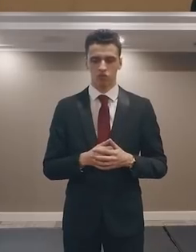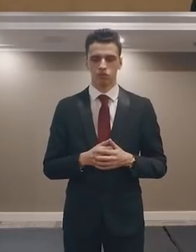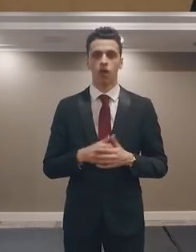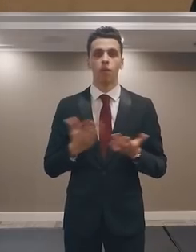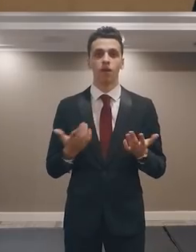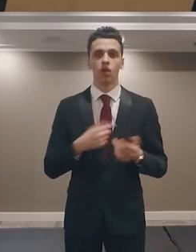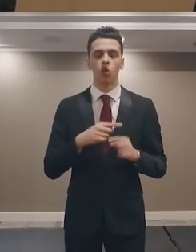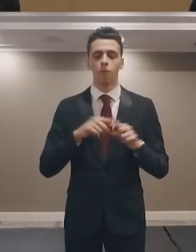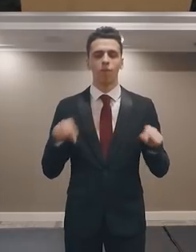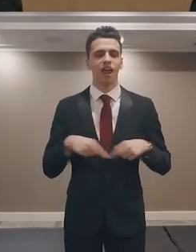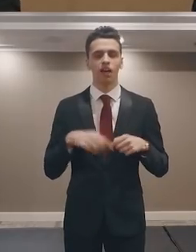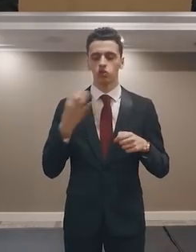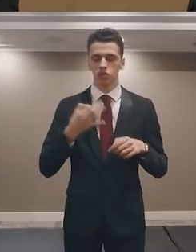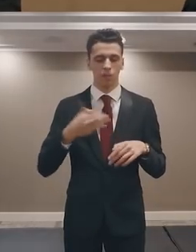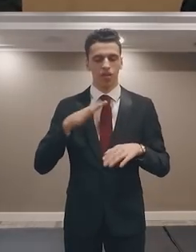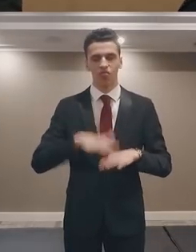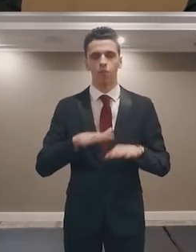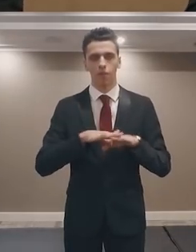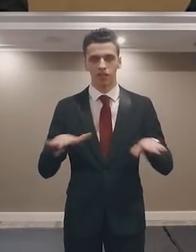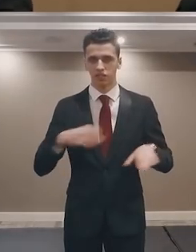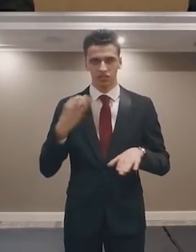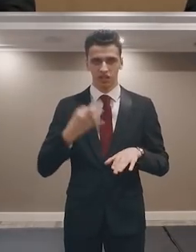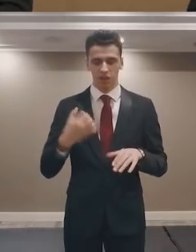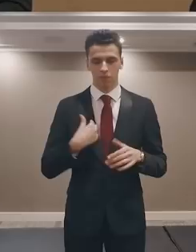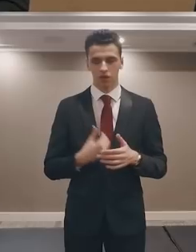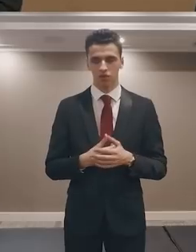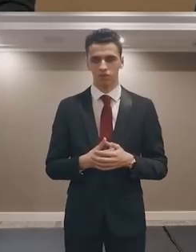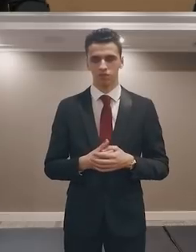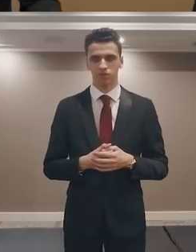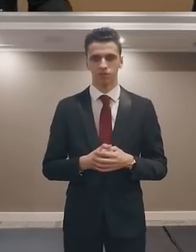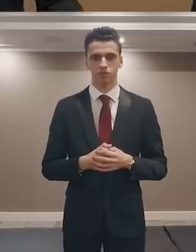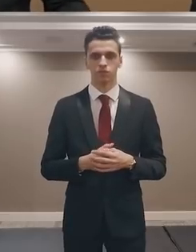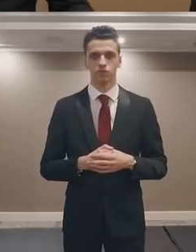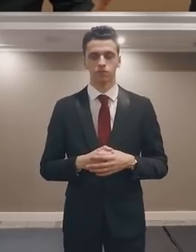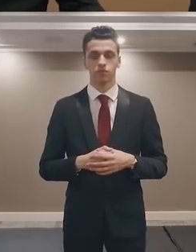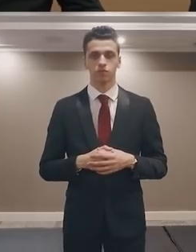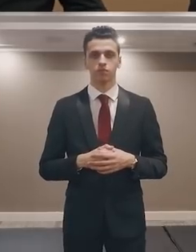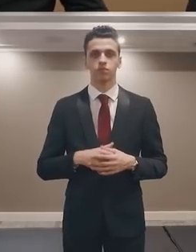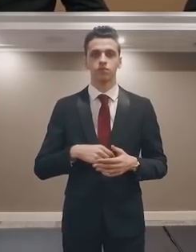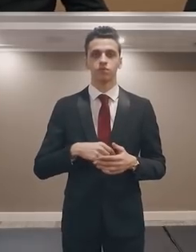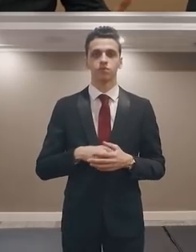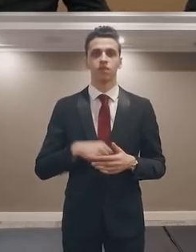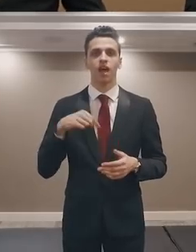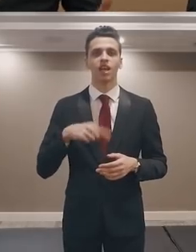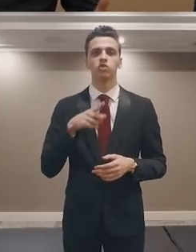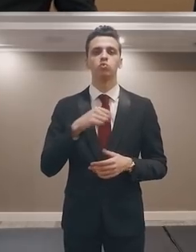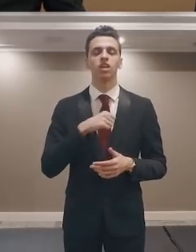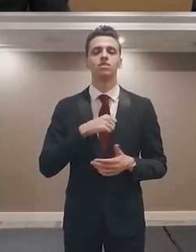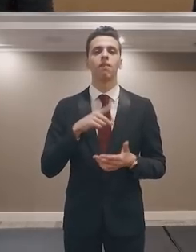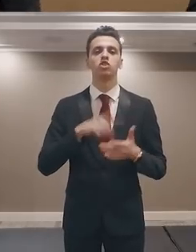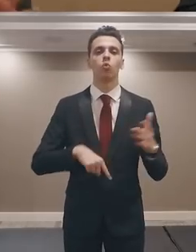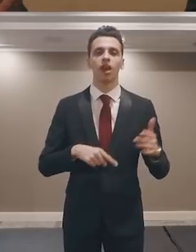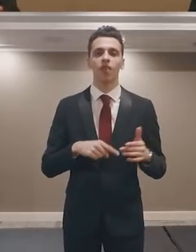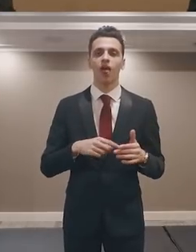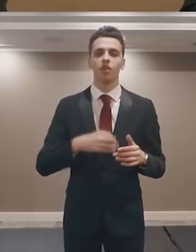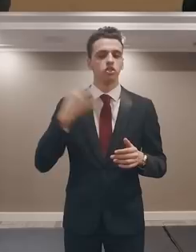al 50% ahora bien una diversidad muy sencilla es como gimnasio pero aquí es tu cuota para ahorrar cualquier persona se beneficia de